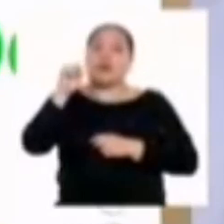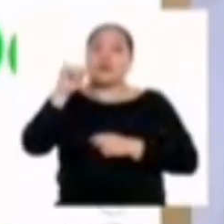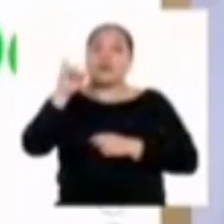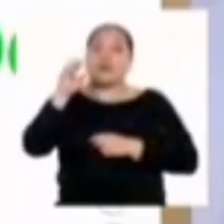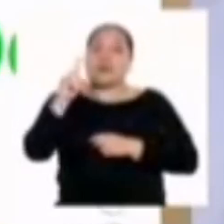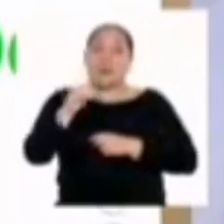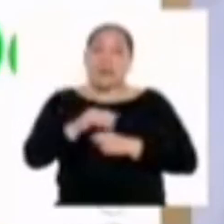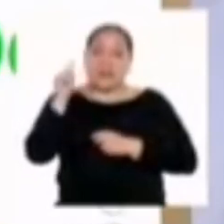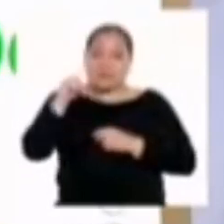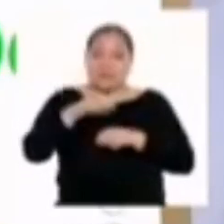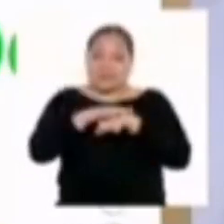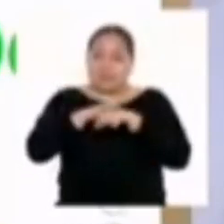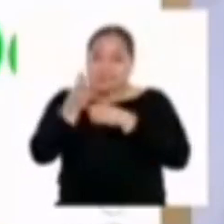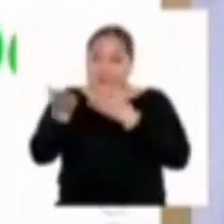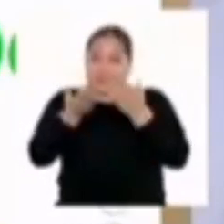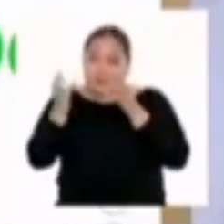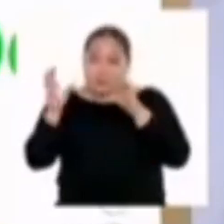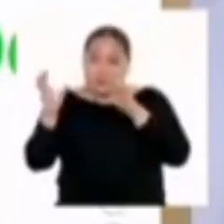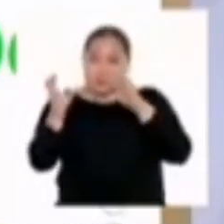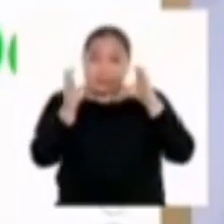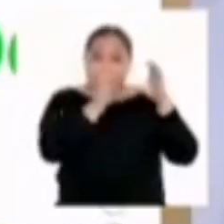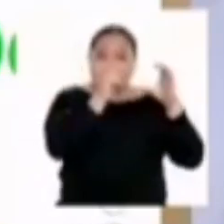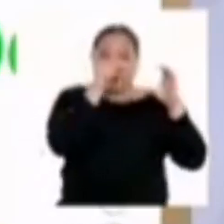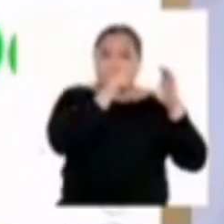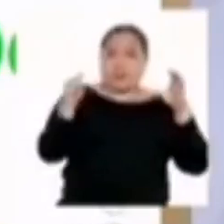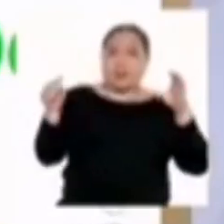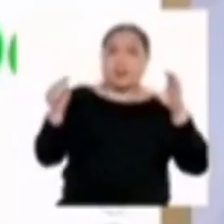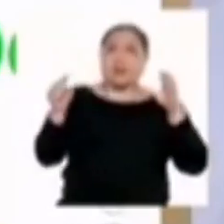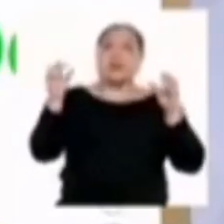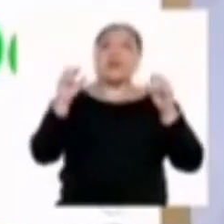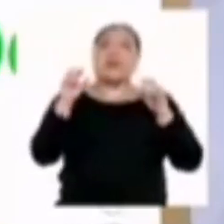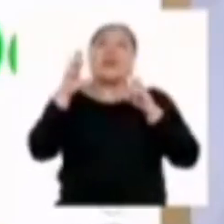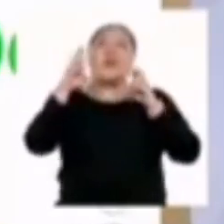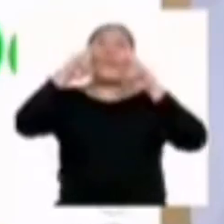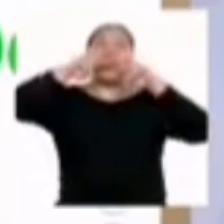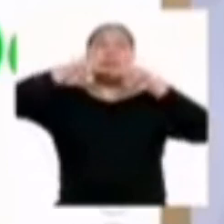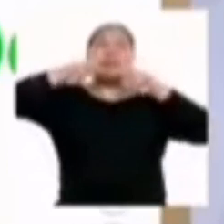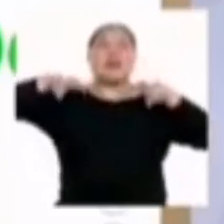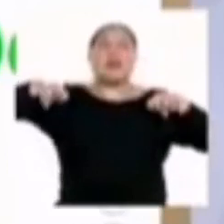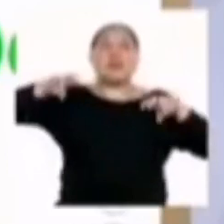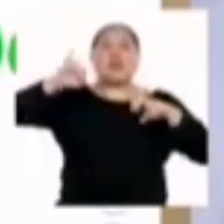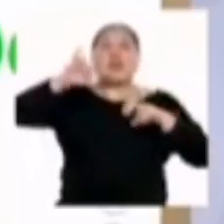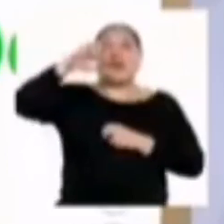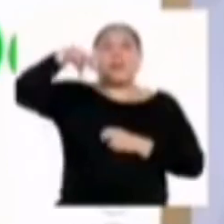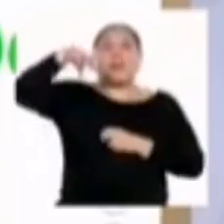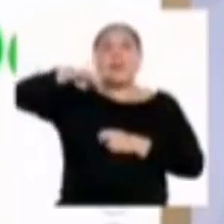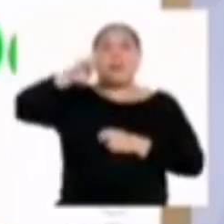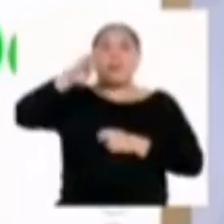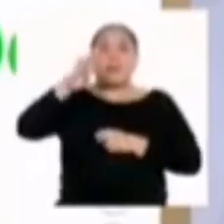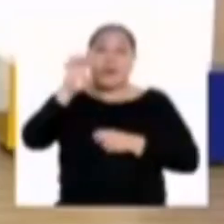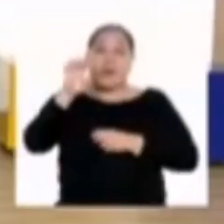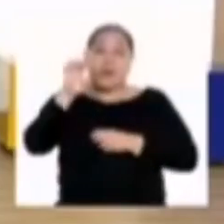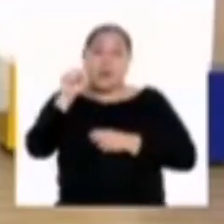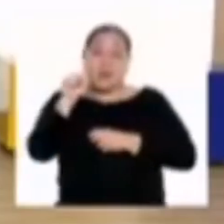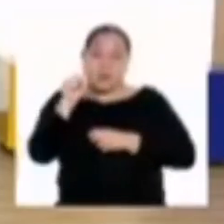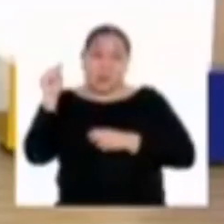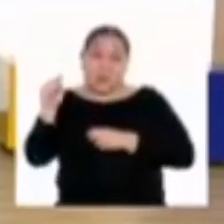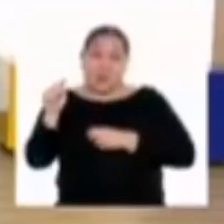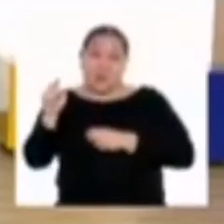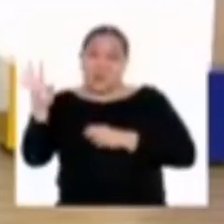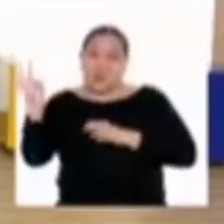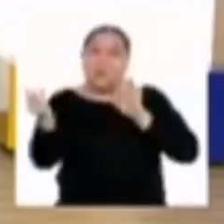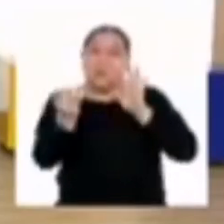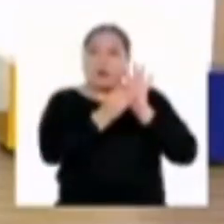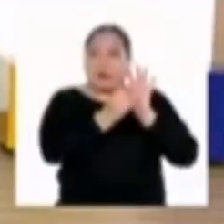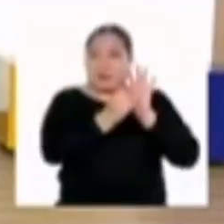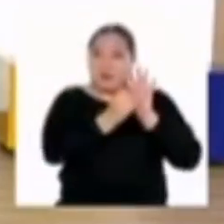ecosistemas, elaborado por la Plataforma Intergubernamental sobre Biodiversidad y Servicios de los Ecosistemas, IPBES. Vamos